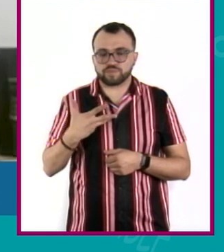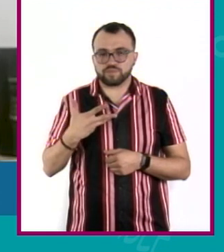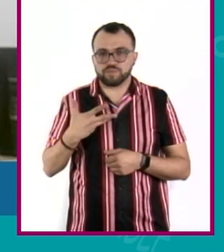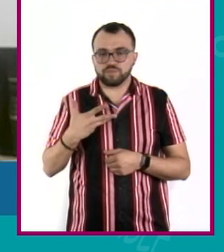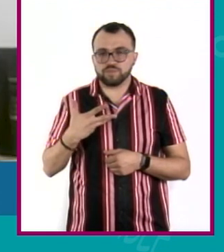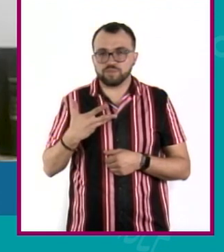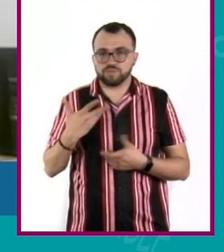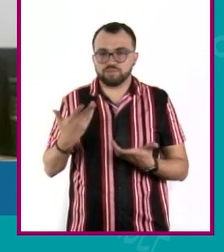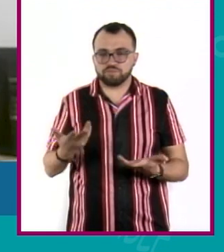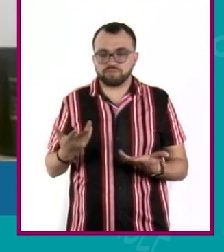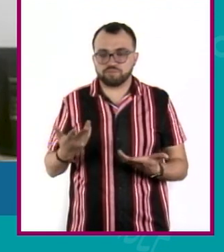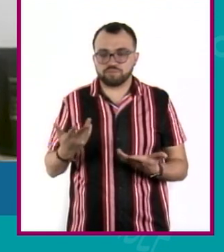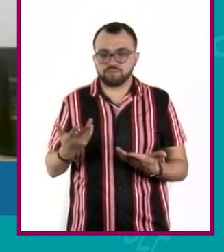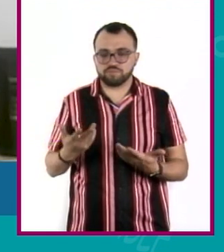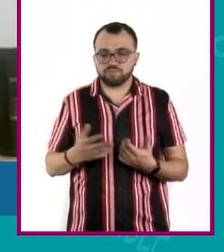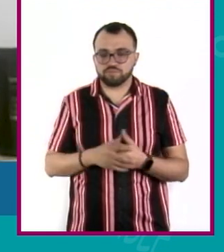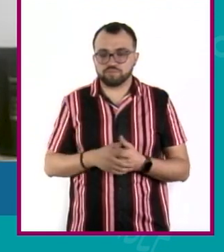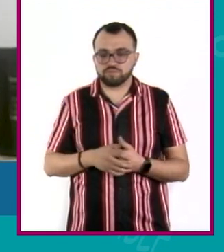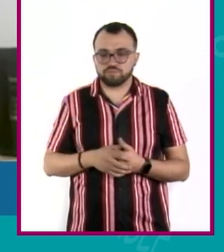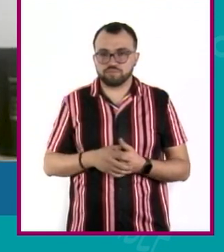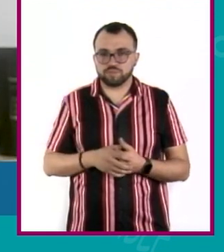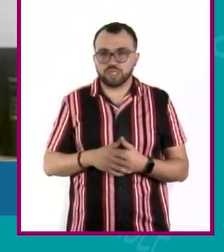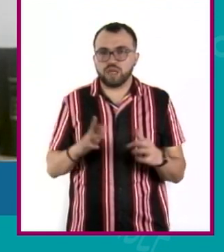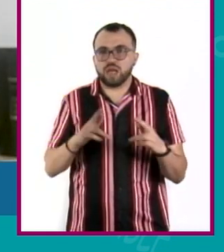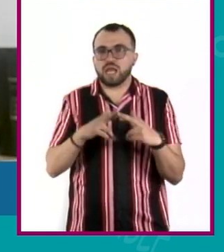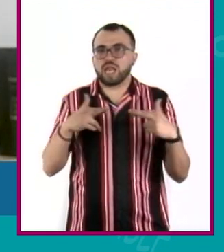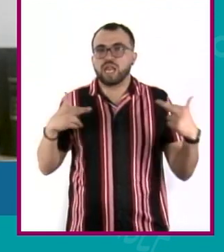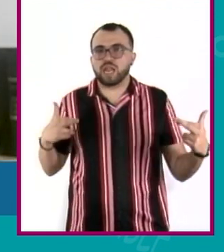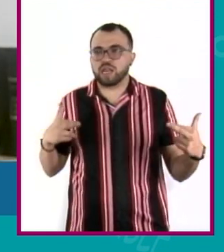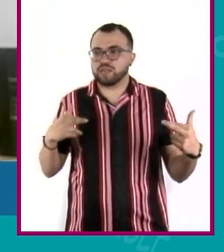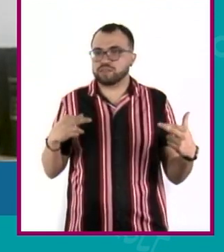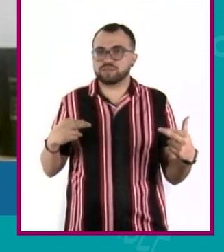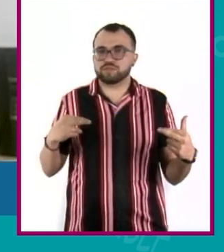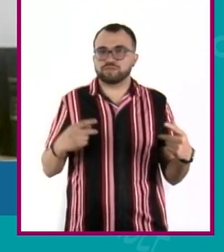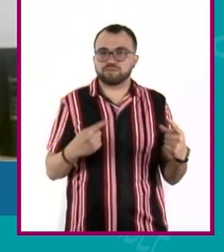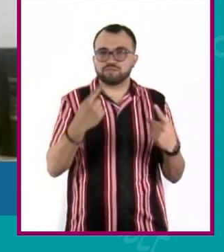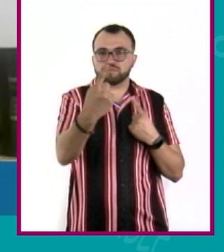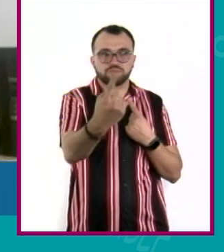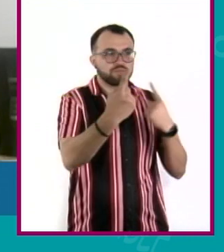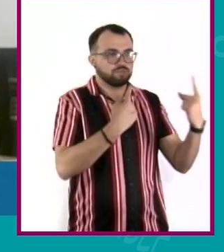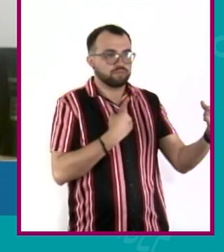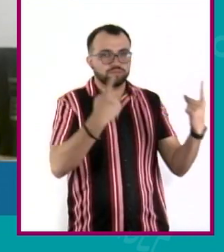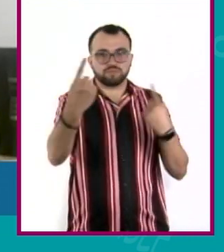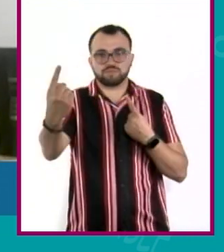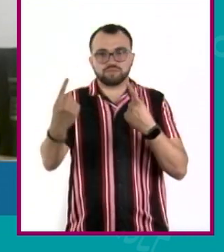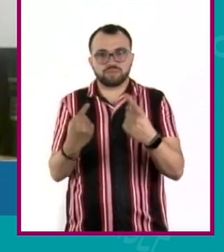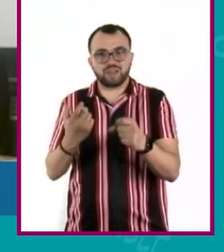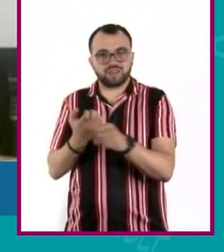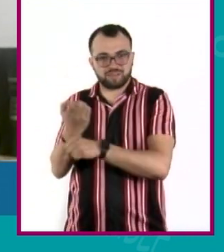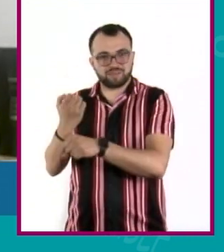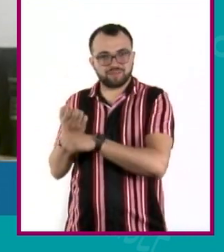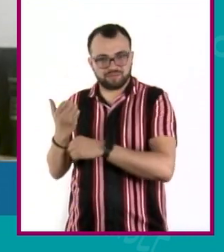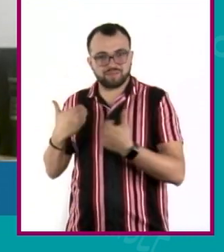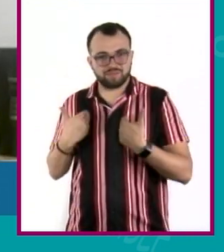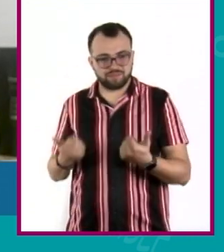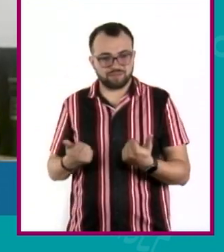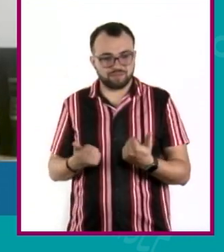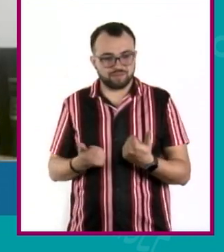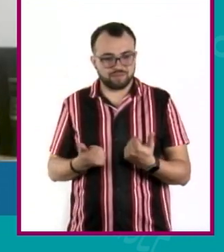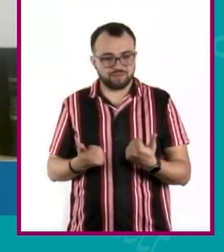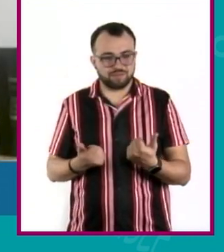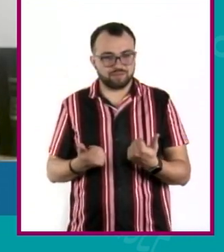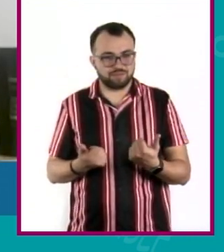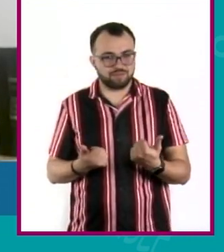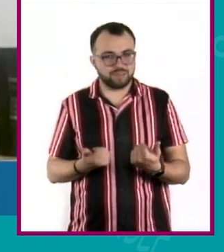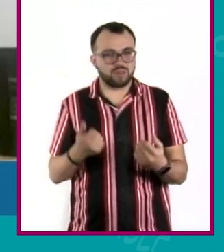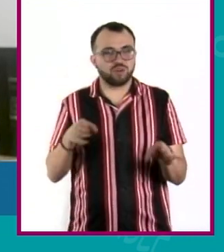las relaciones entre estados, es decir, en un sistema interestatal. Se entendería desde la